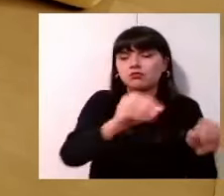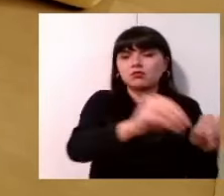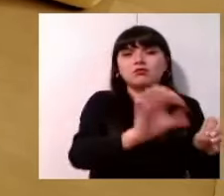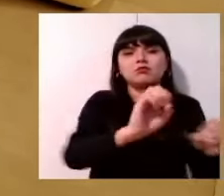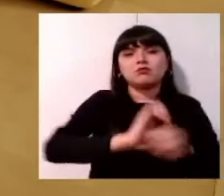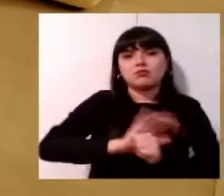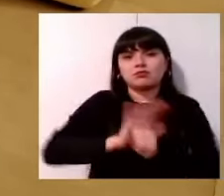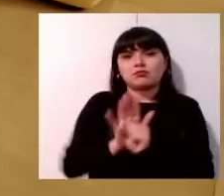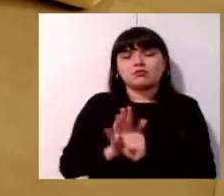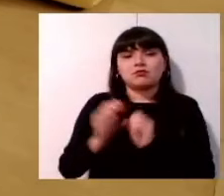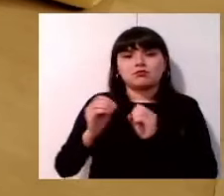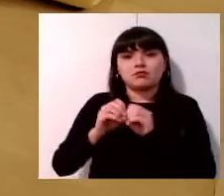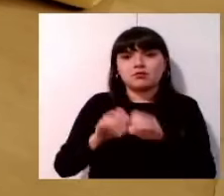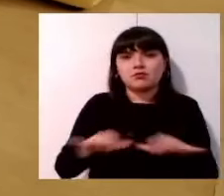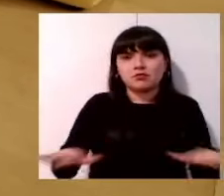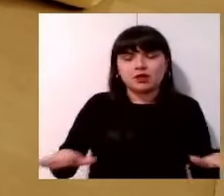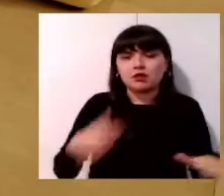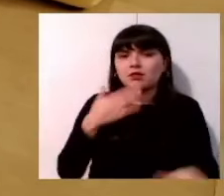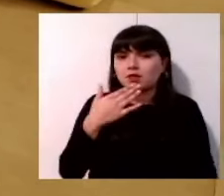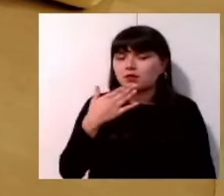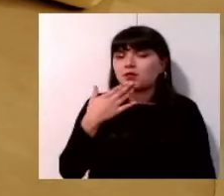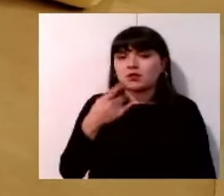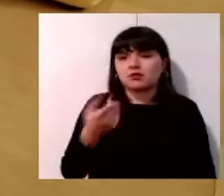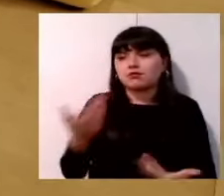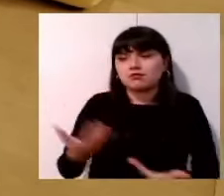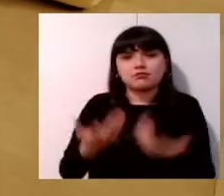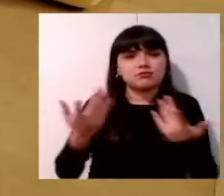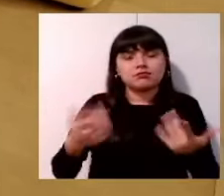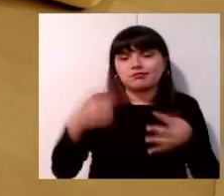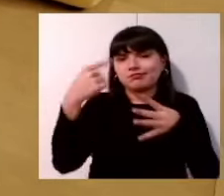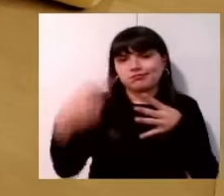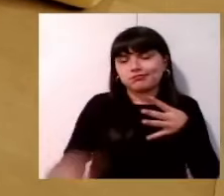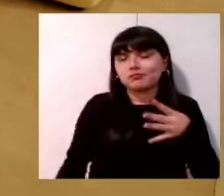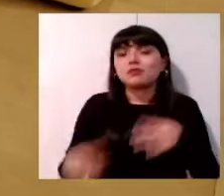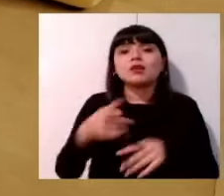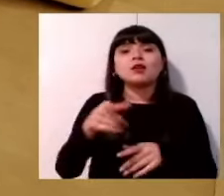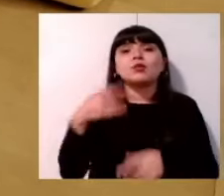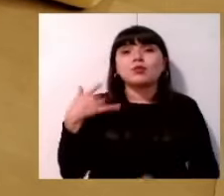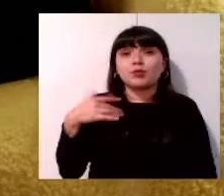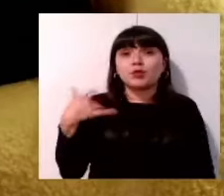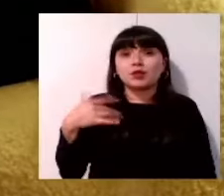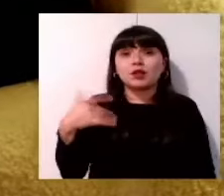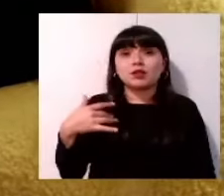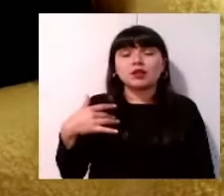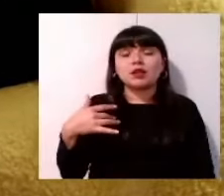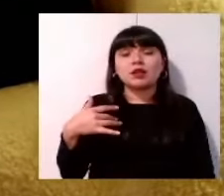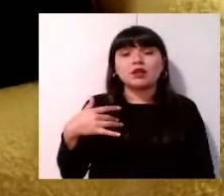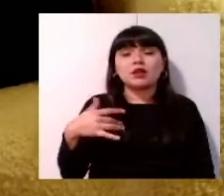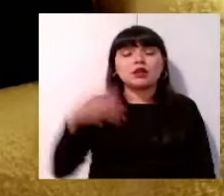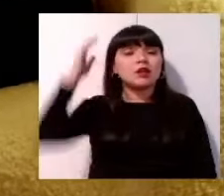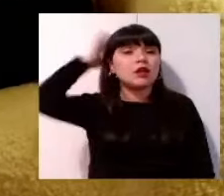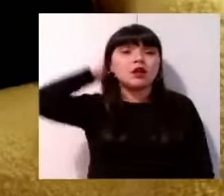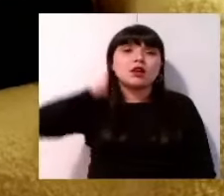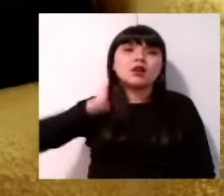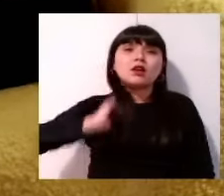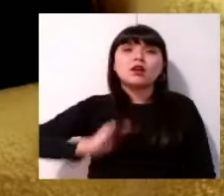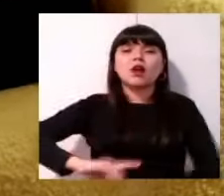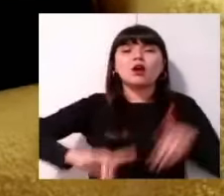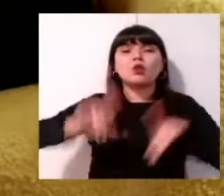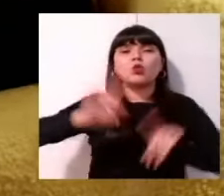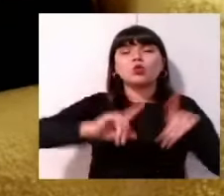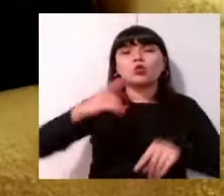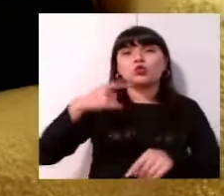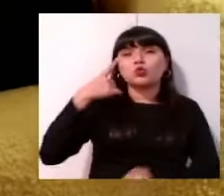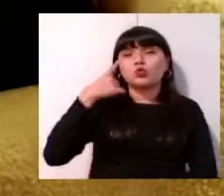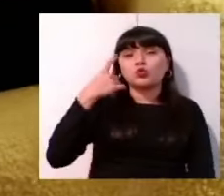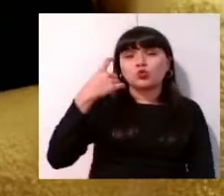en el sueño y en otras áreas. Entonces ahí lo más importante, las regresiones también, que de sueño que tienen los niños a ciertas